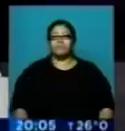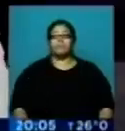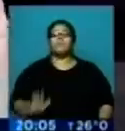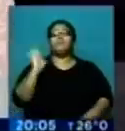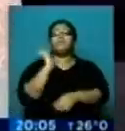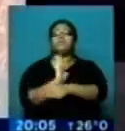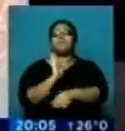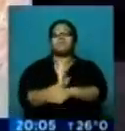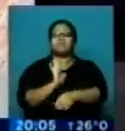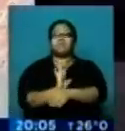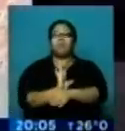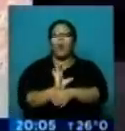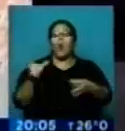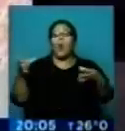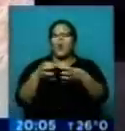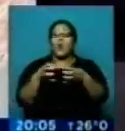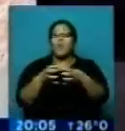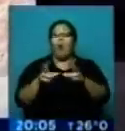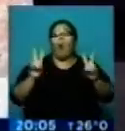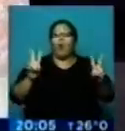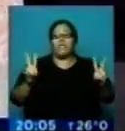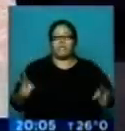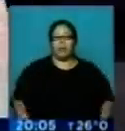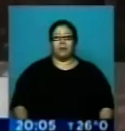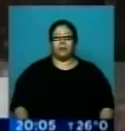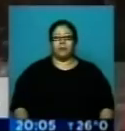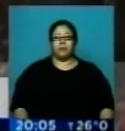el partido judicial, si después,